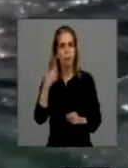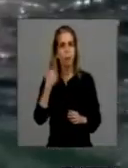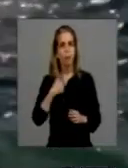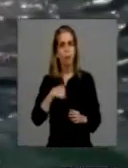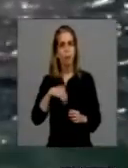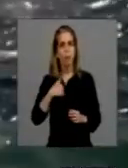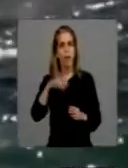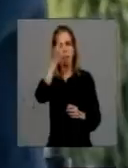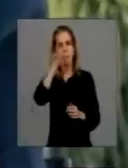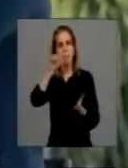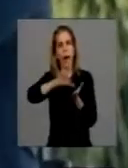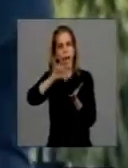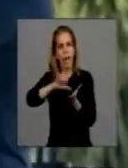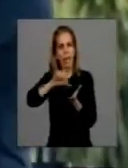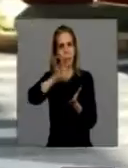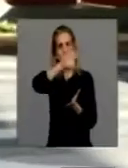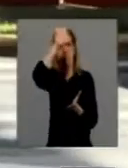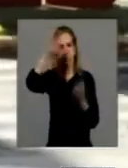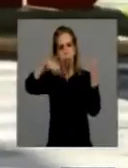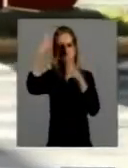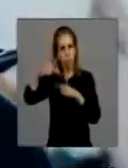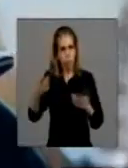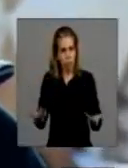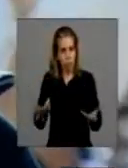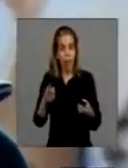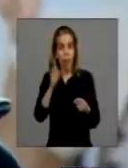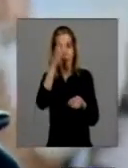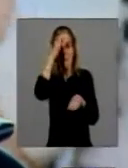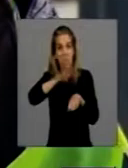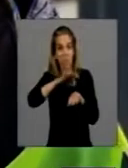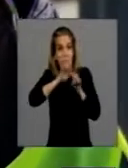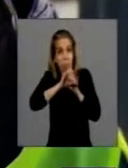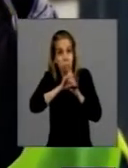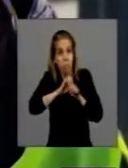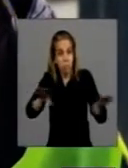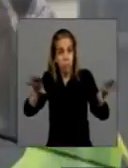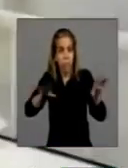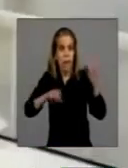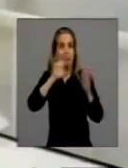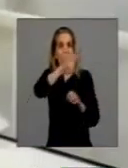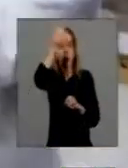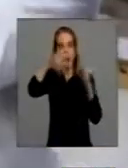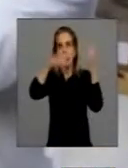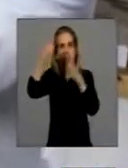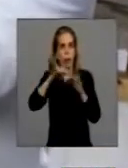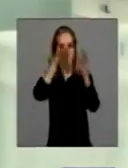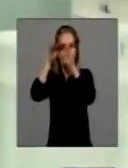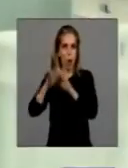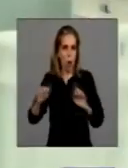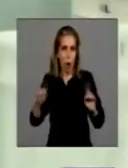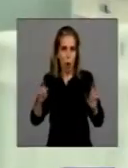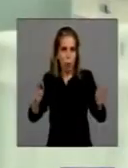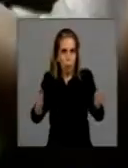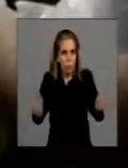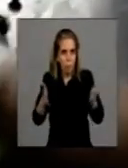realidades muy distintas. Por eso, la pandemia no impactó en todas las provincias de la misma manera. La reactivación de las